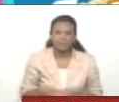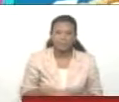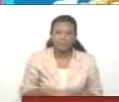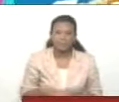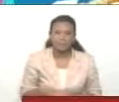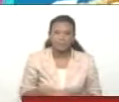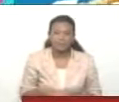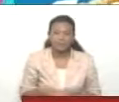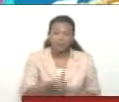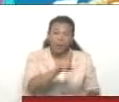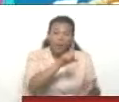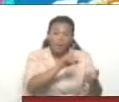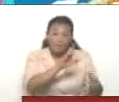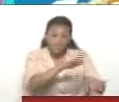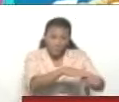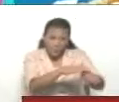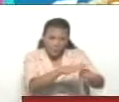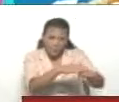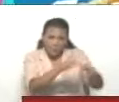Cilia,